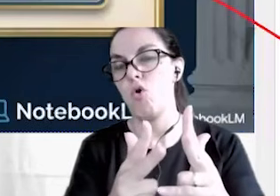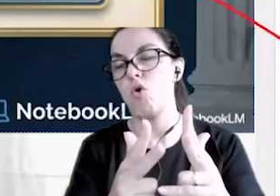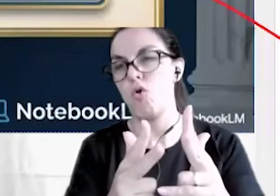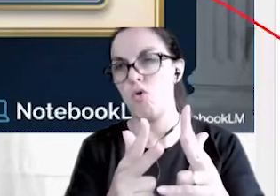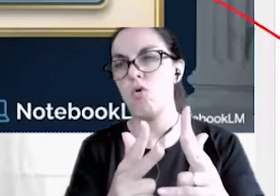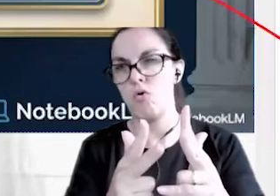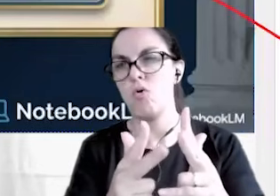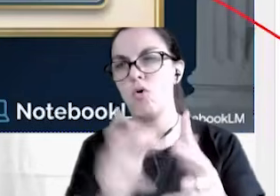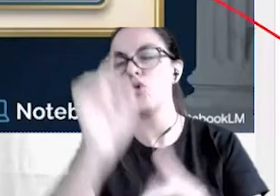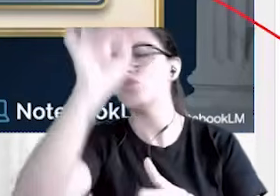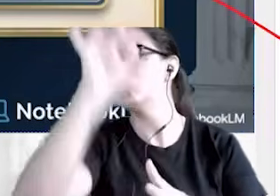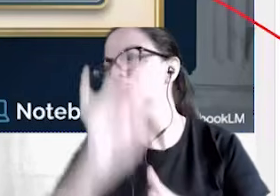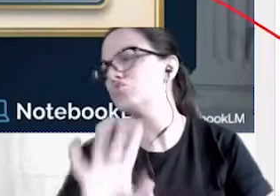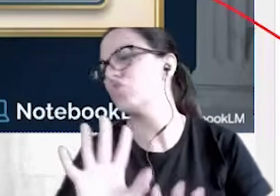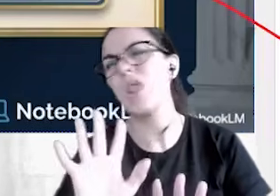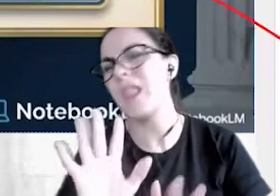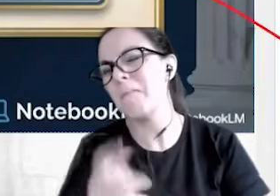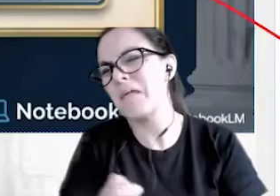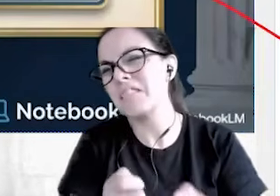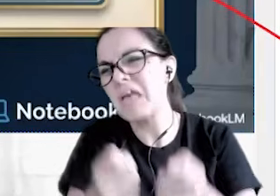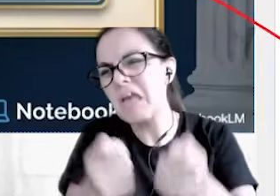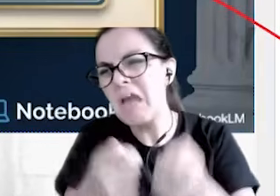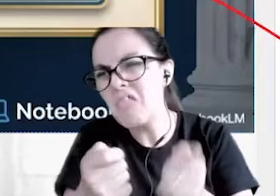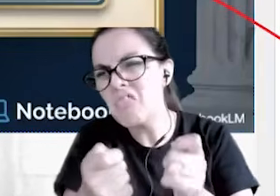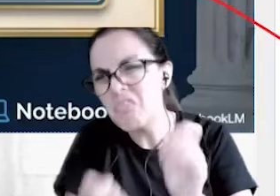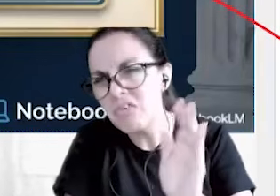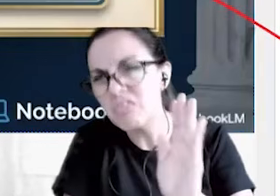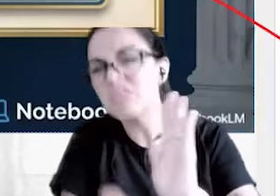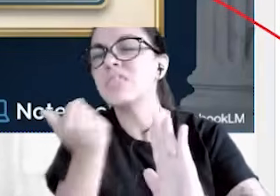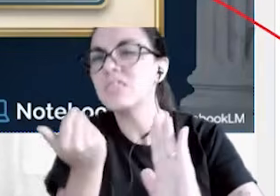de un mero incremento de montos, toda vez que